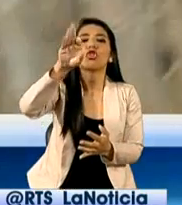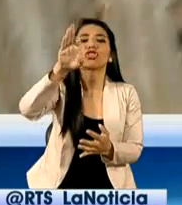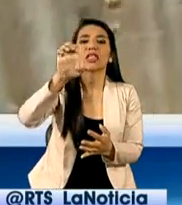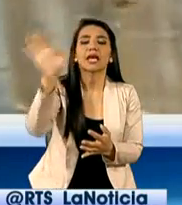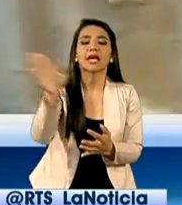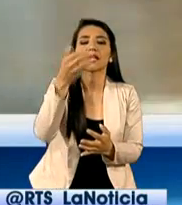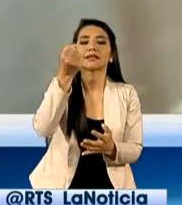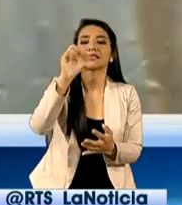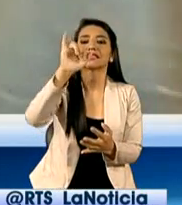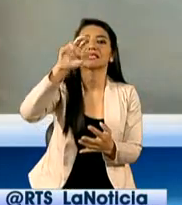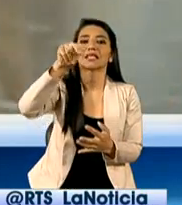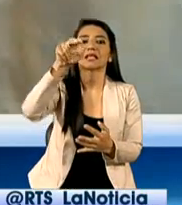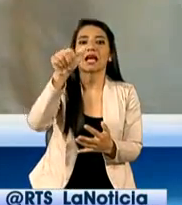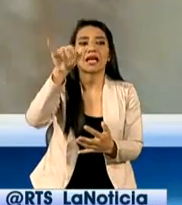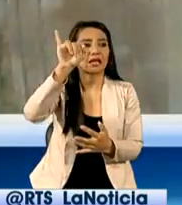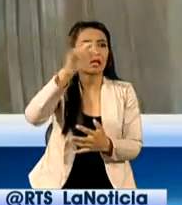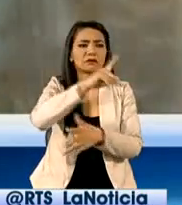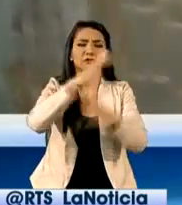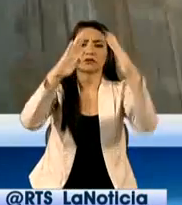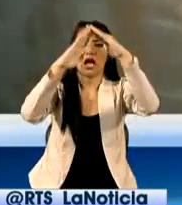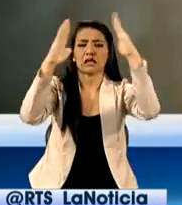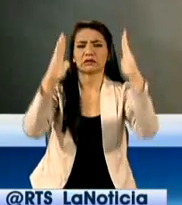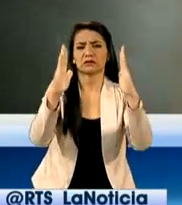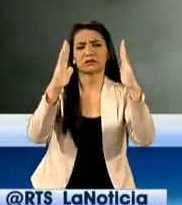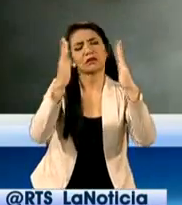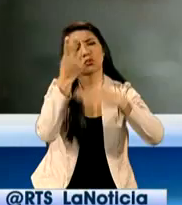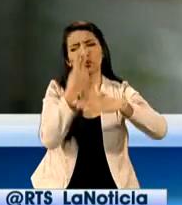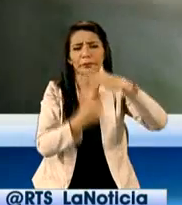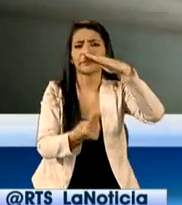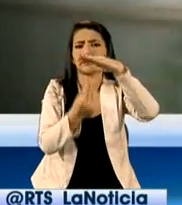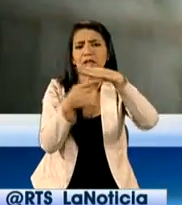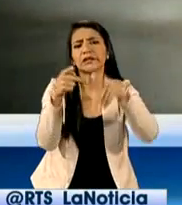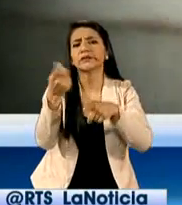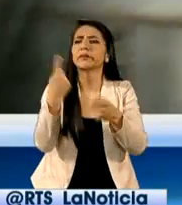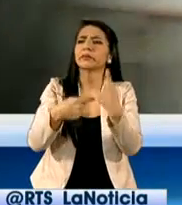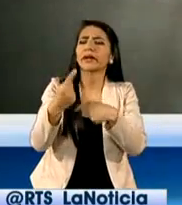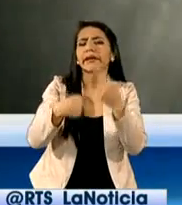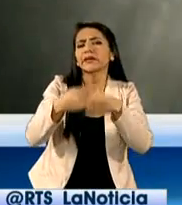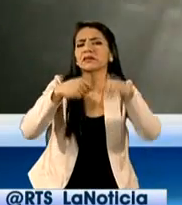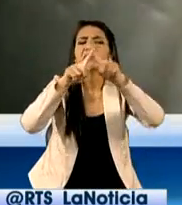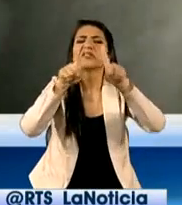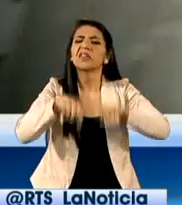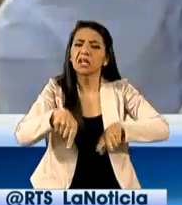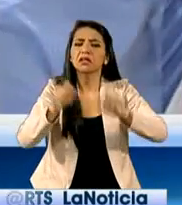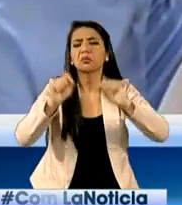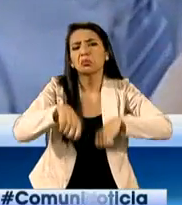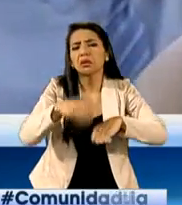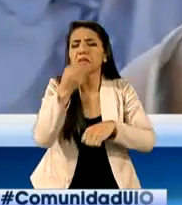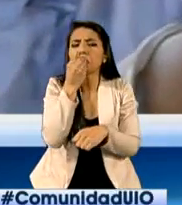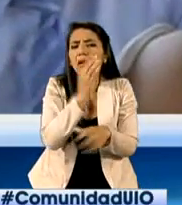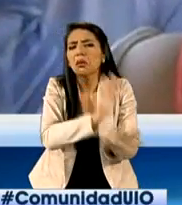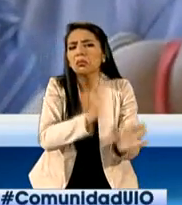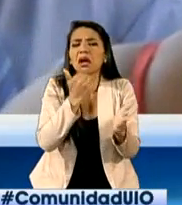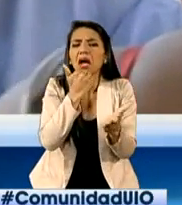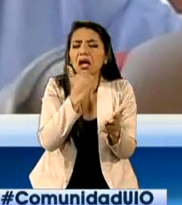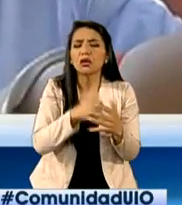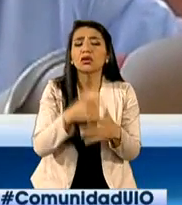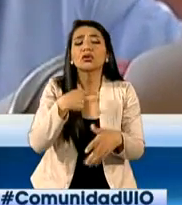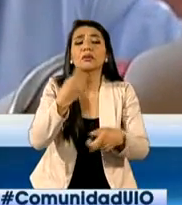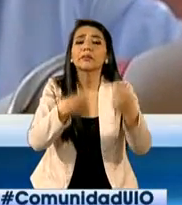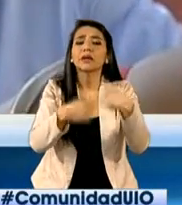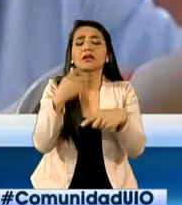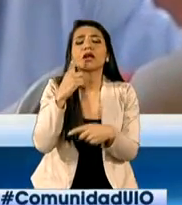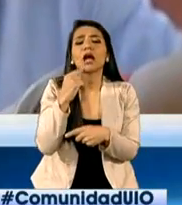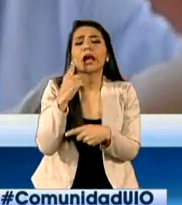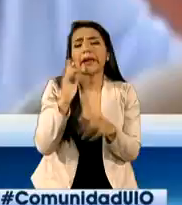cielo de caña y ella se gana la vida vendiendo colores para el paladar. Salgo de vez en cuando a vender caramelo, no todos